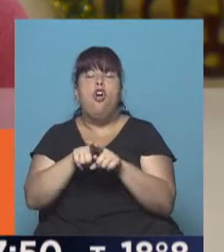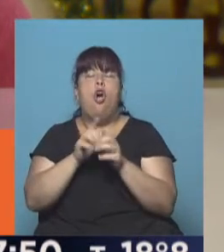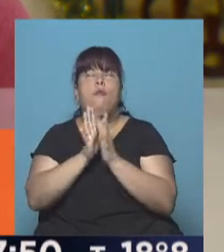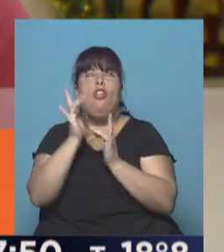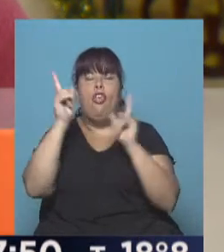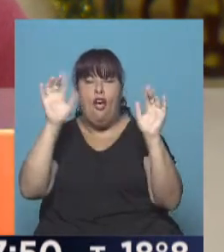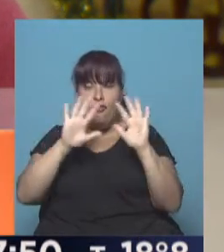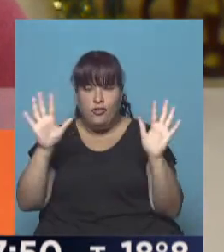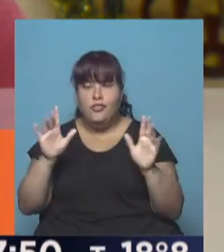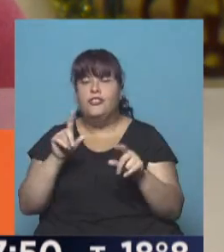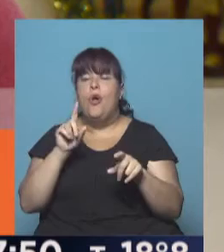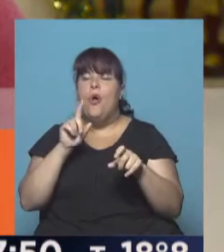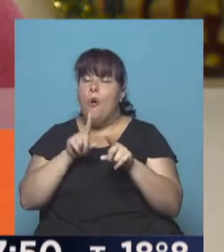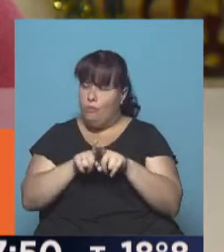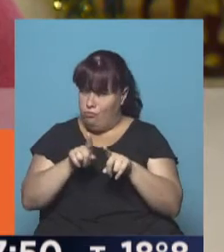dios. Es algo